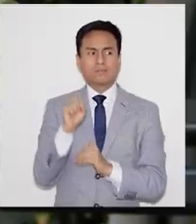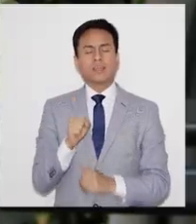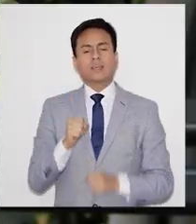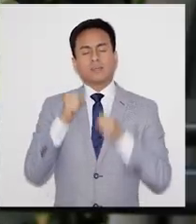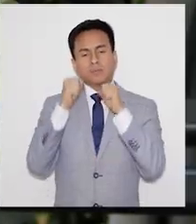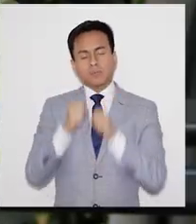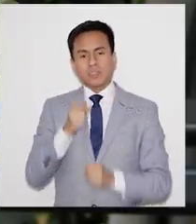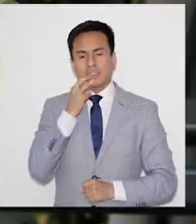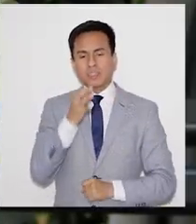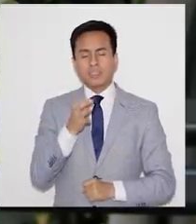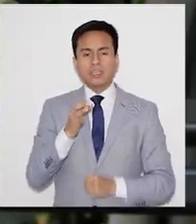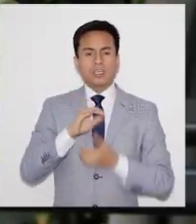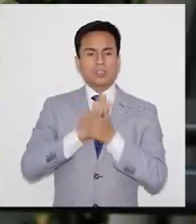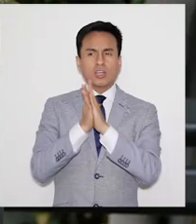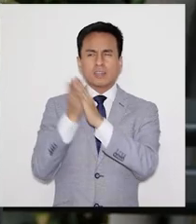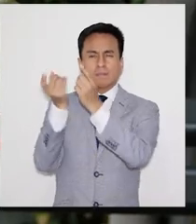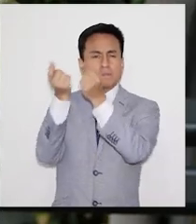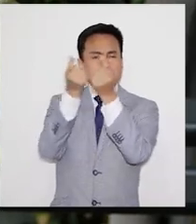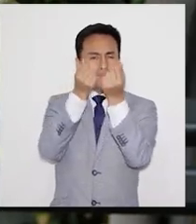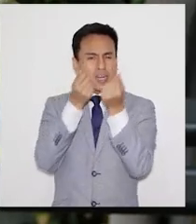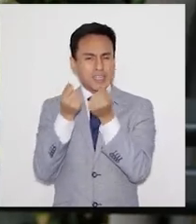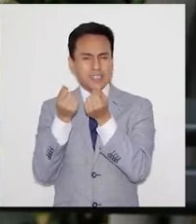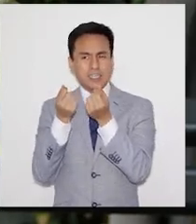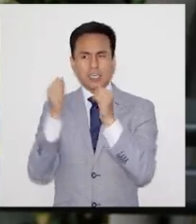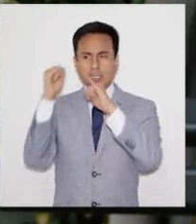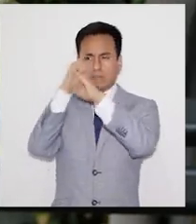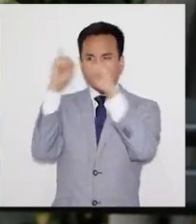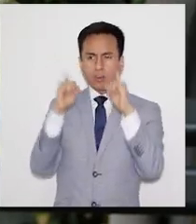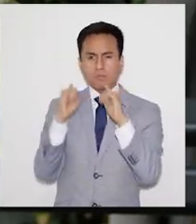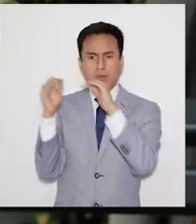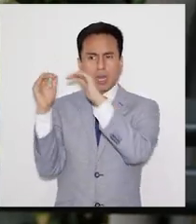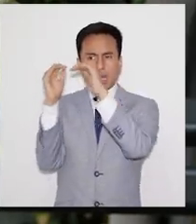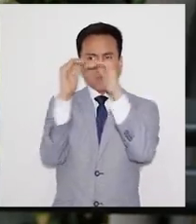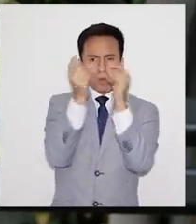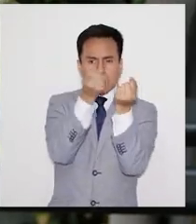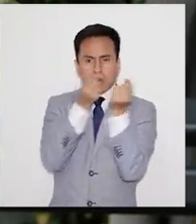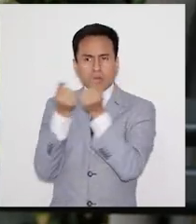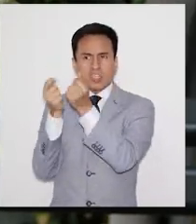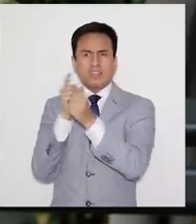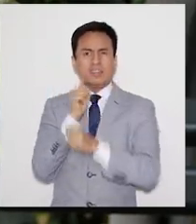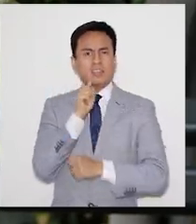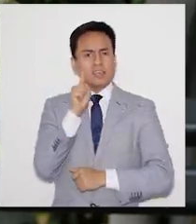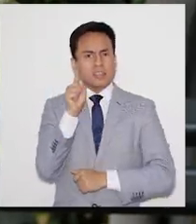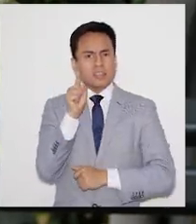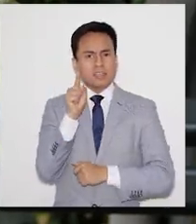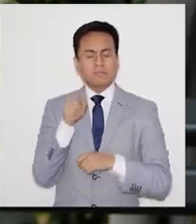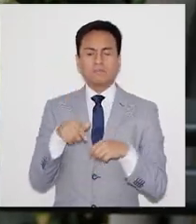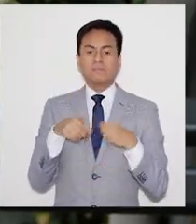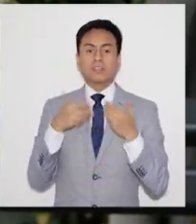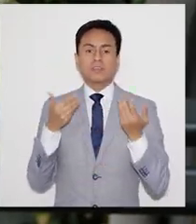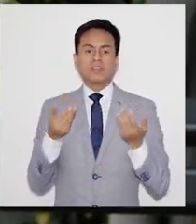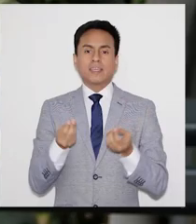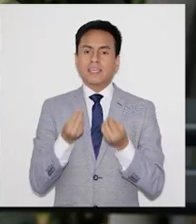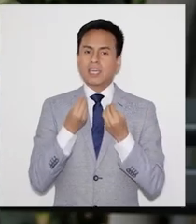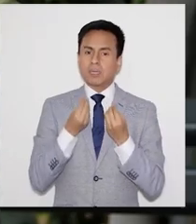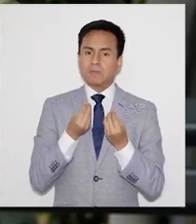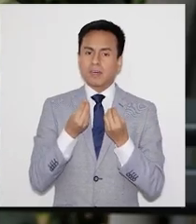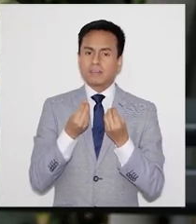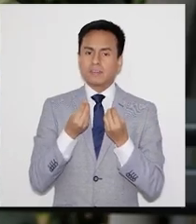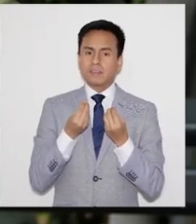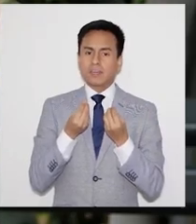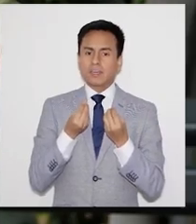podríamos decir, ya que todas parecen tener este comportamiento tan homogéneo, entonces, ¿qué pasa